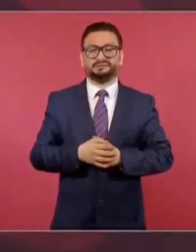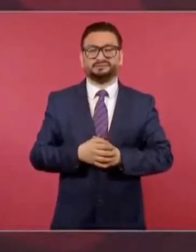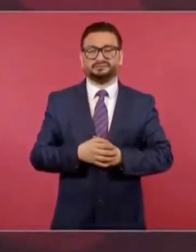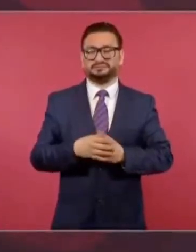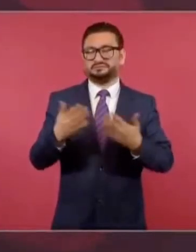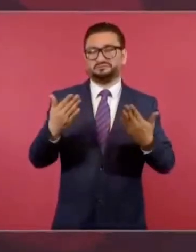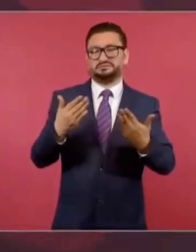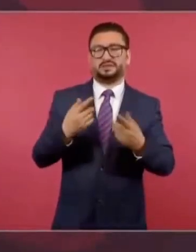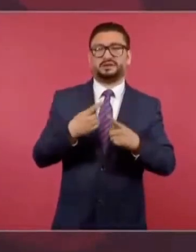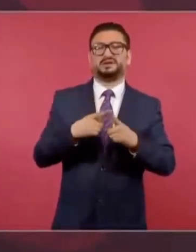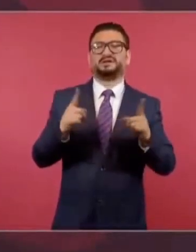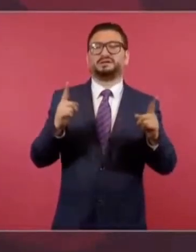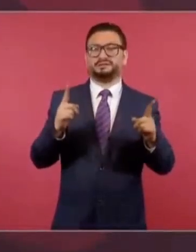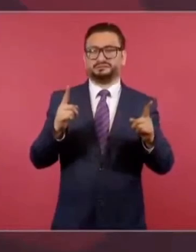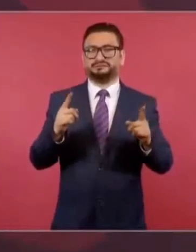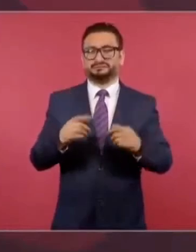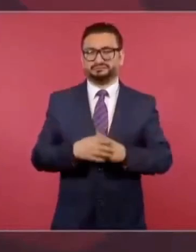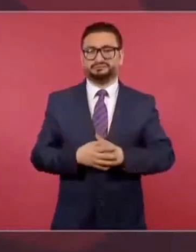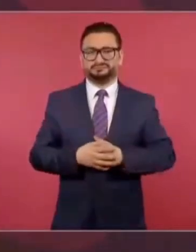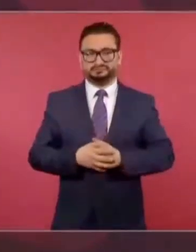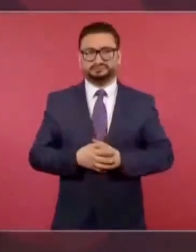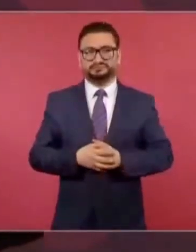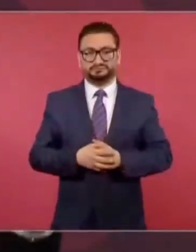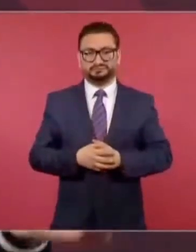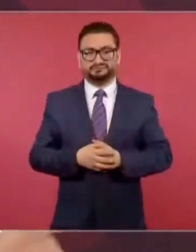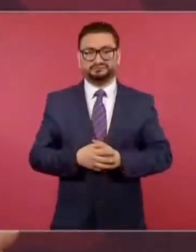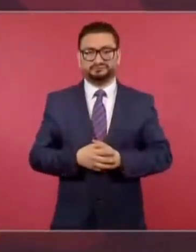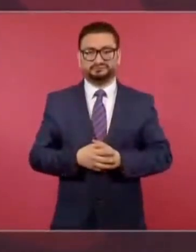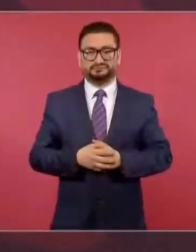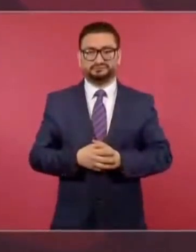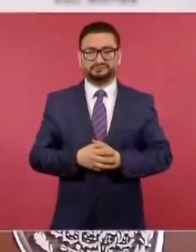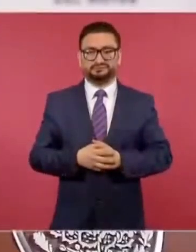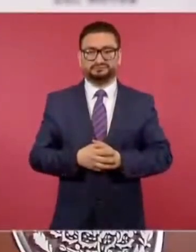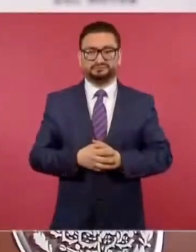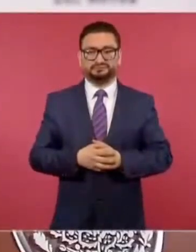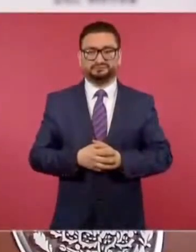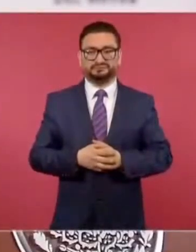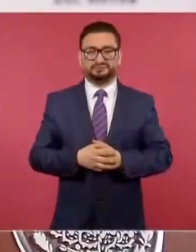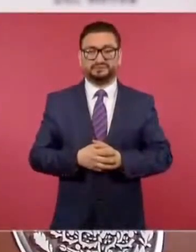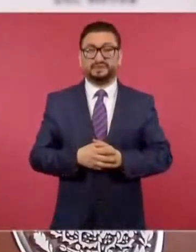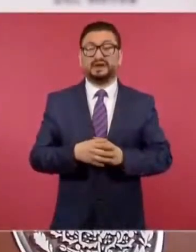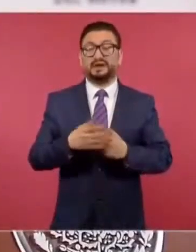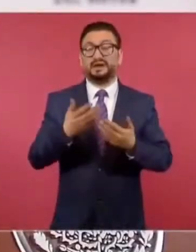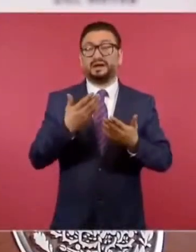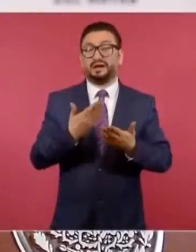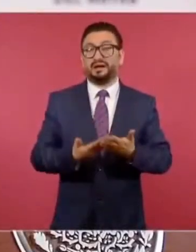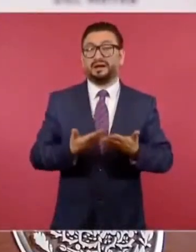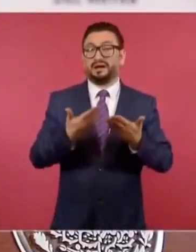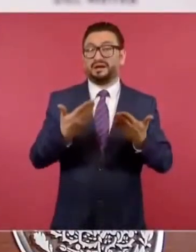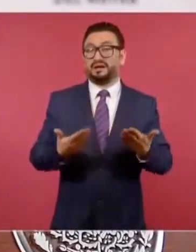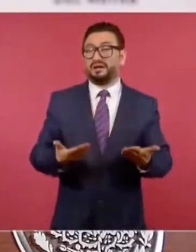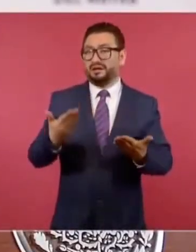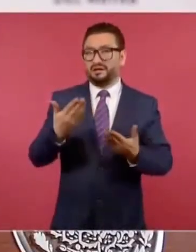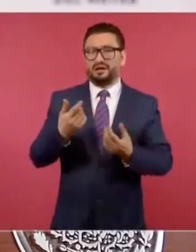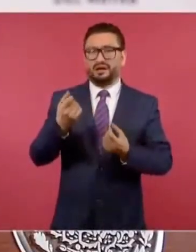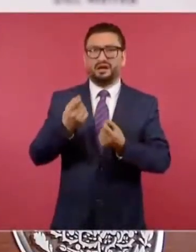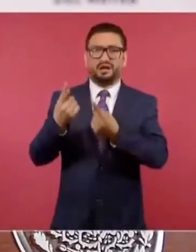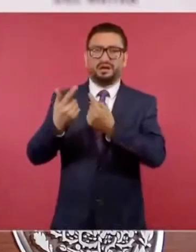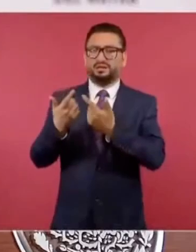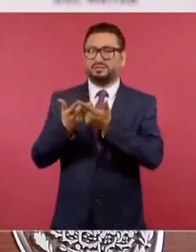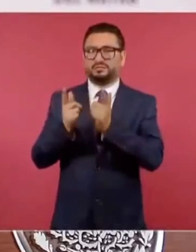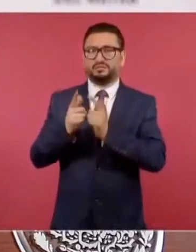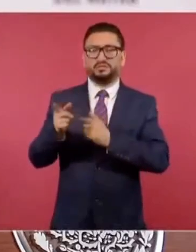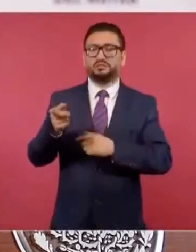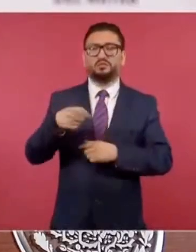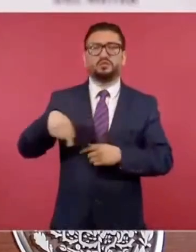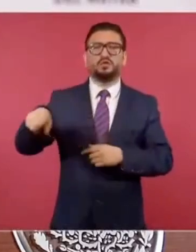diferendo, pues es el que lleva a que algunos no estén de acuerdo con nosotros, y